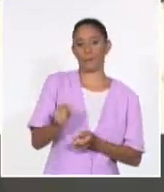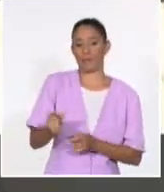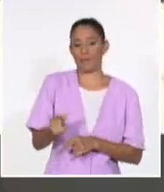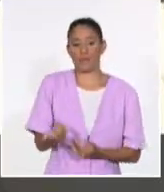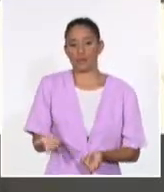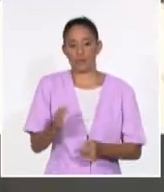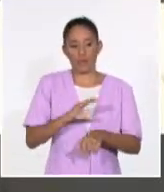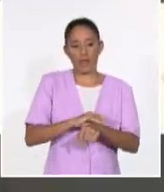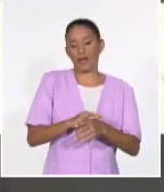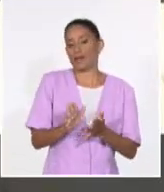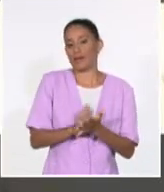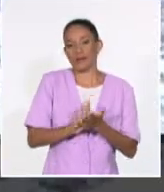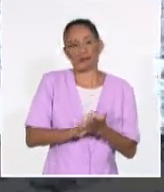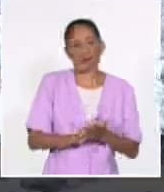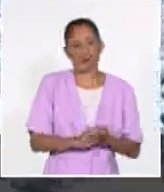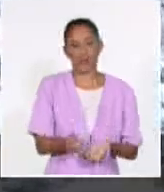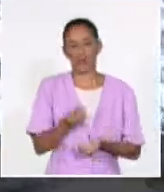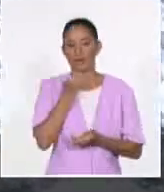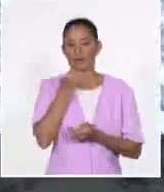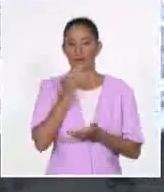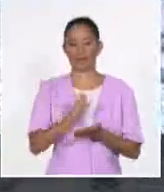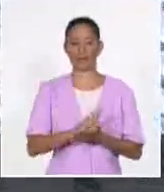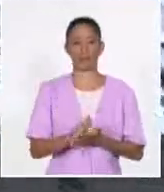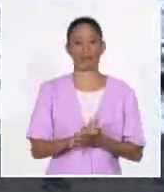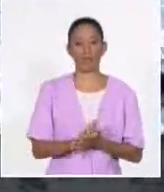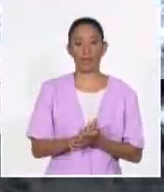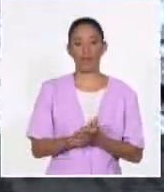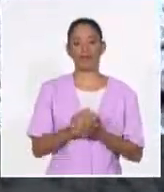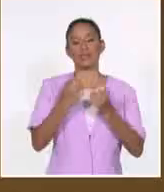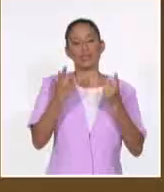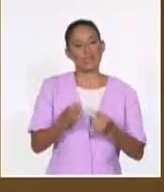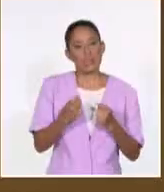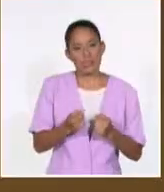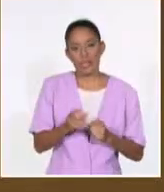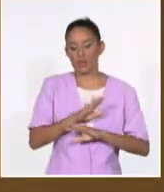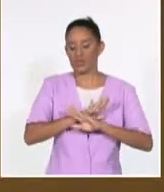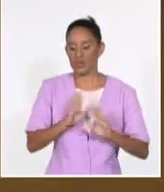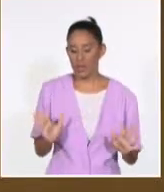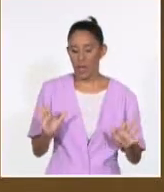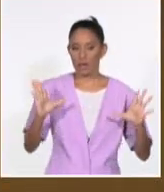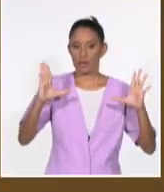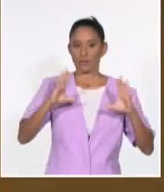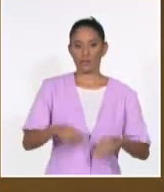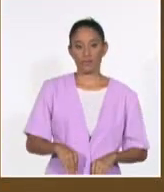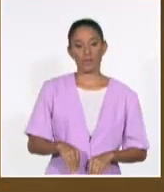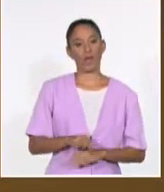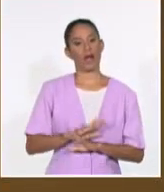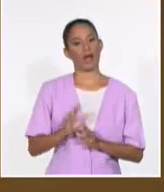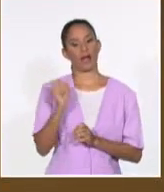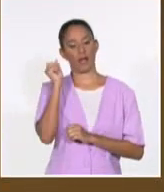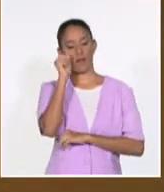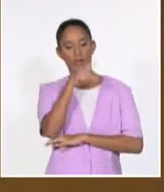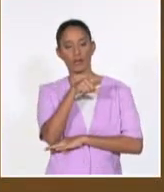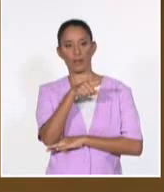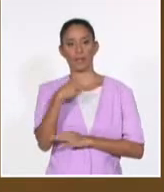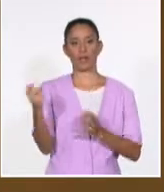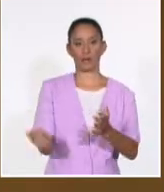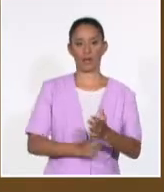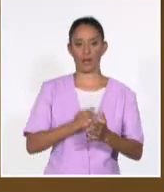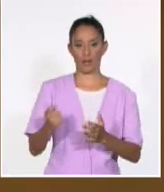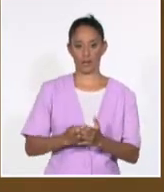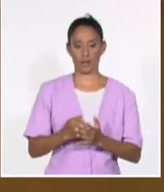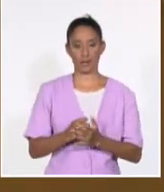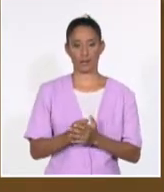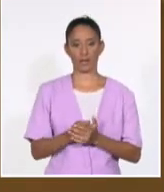subrayó que las autoridades israelíes deben poner fin a la ocupación de forma inmediata, incondicional y total, y dejar de impedir que el